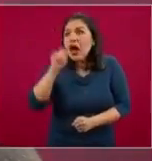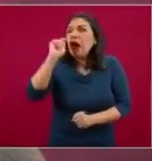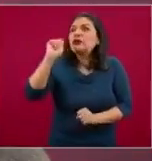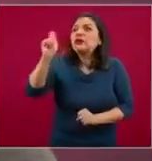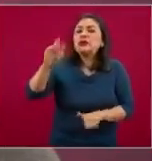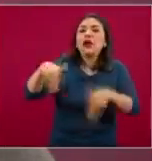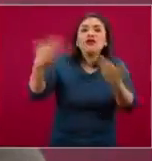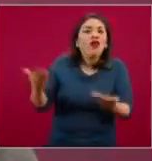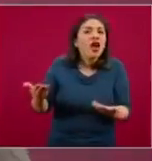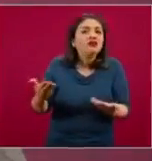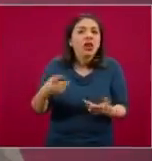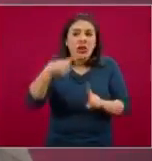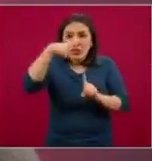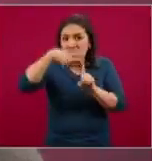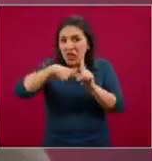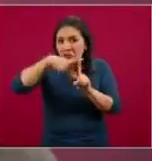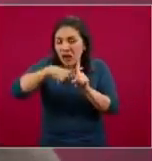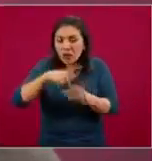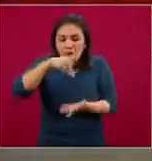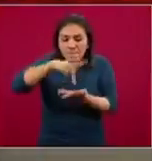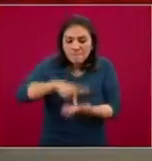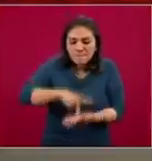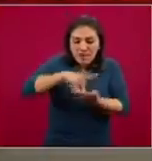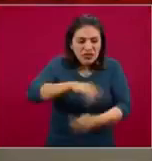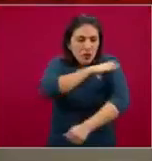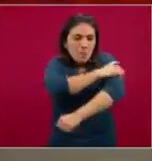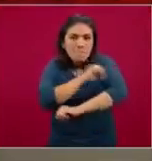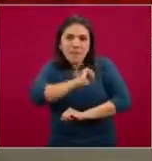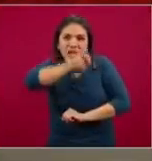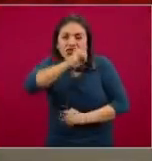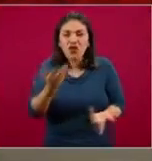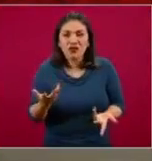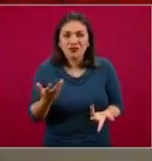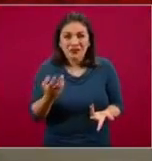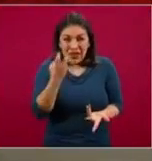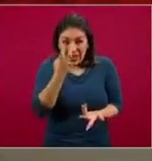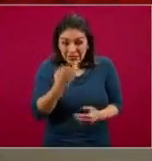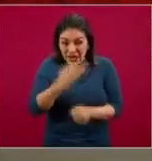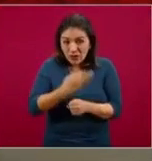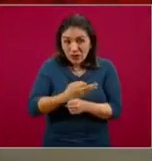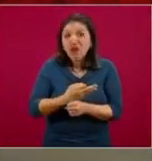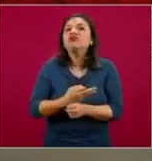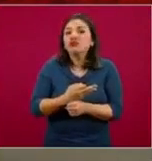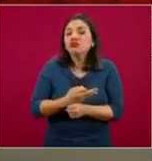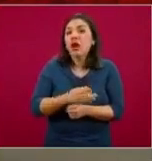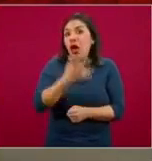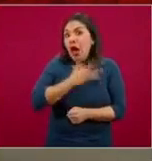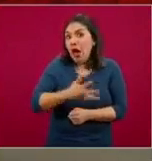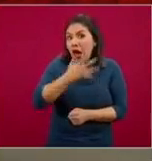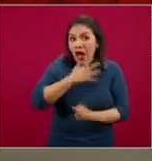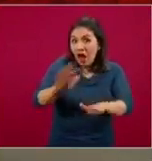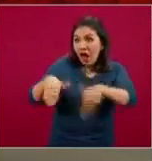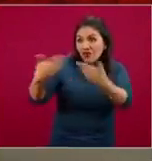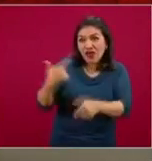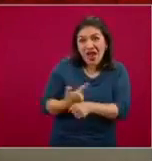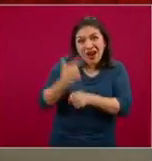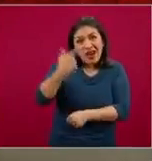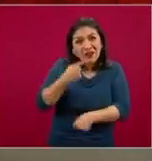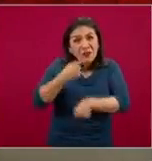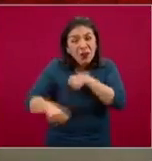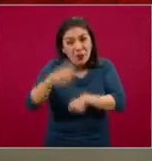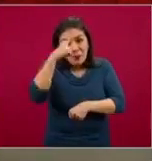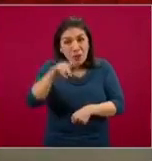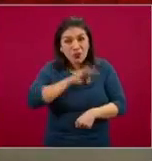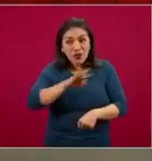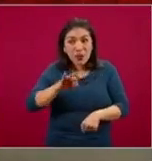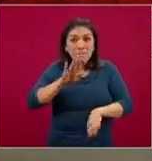detectar: la temperatura, el peso corporal, la presión arterial, o en este caso, el riesgo poblacional de tener contagios